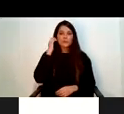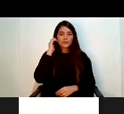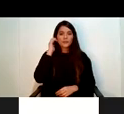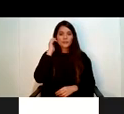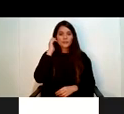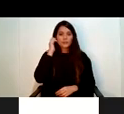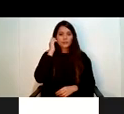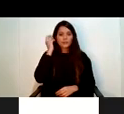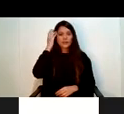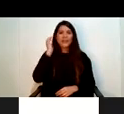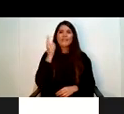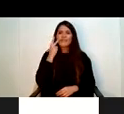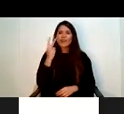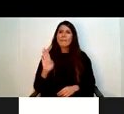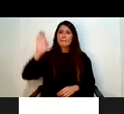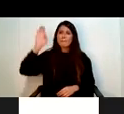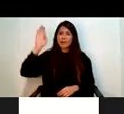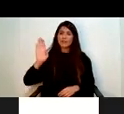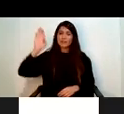manitos levantadas, pero